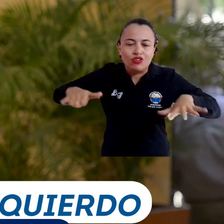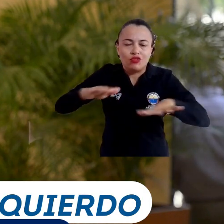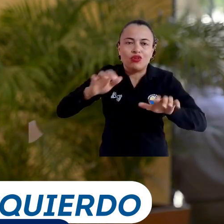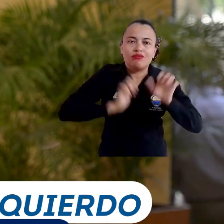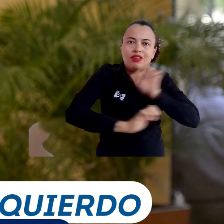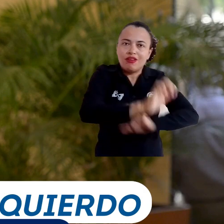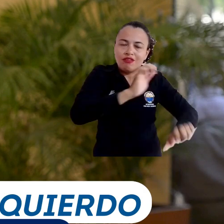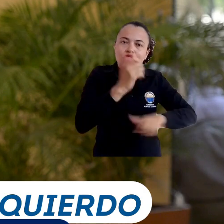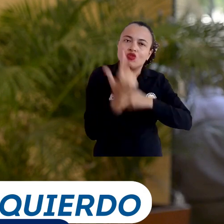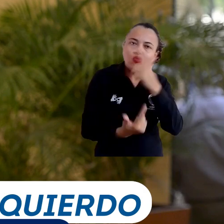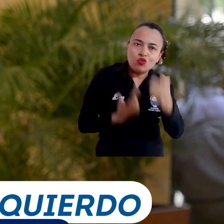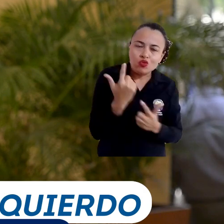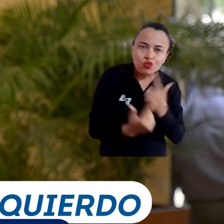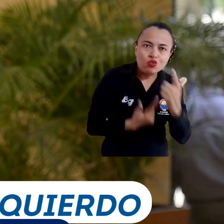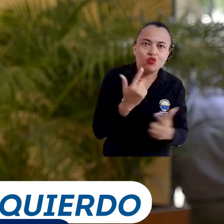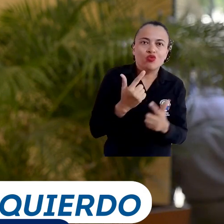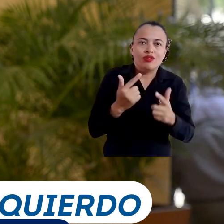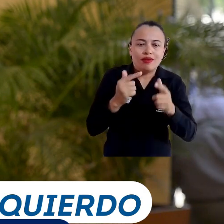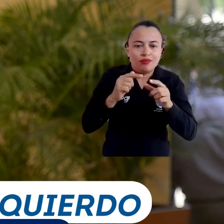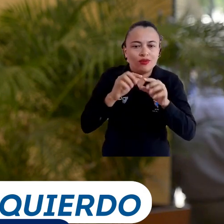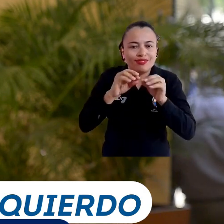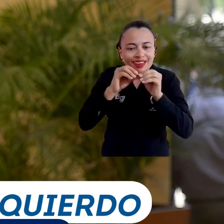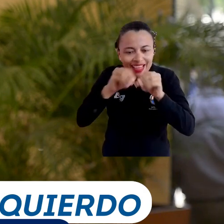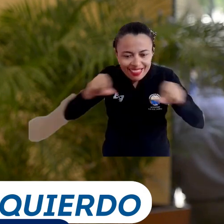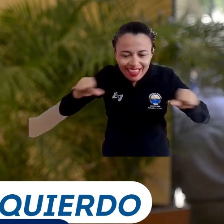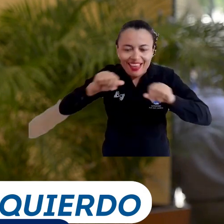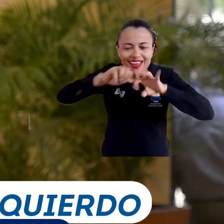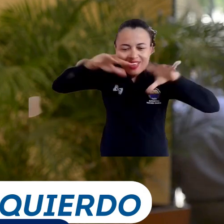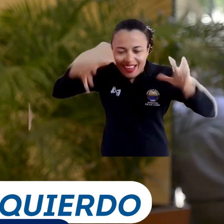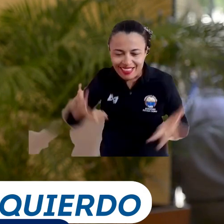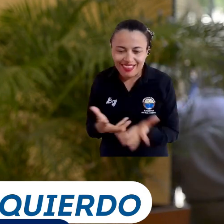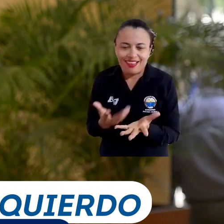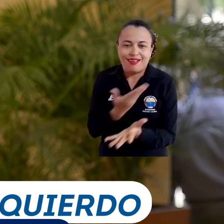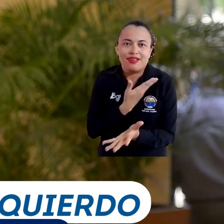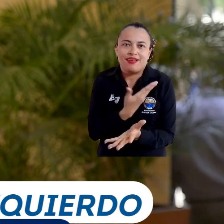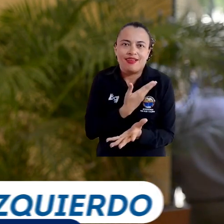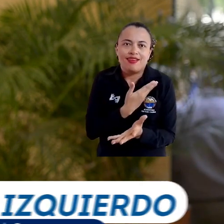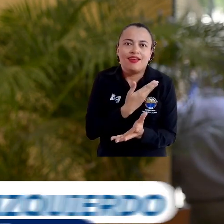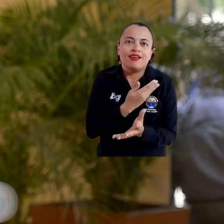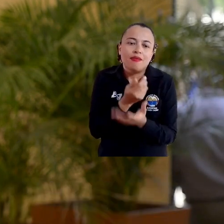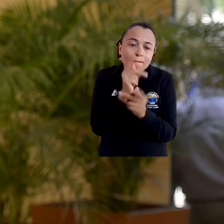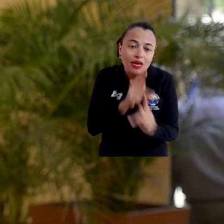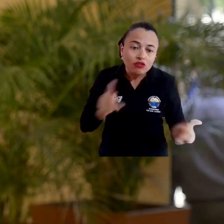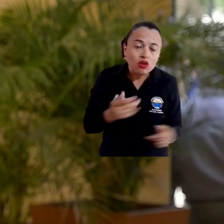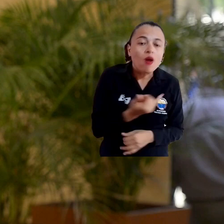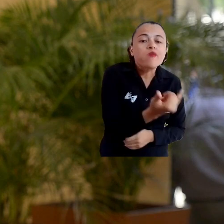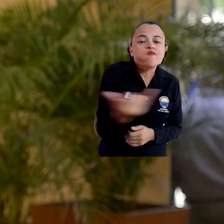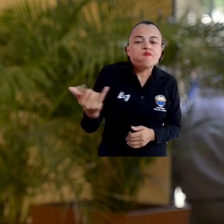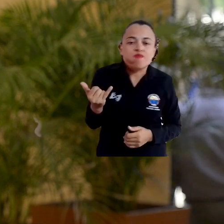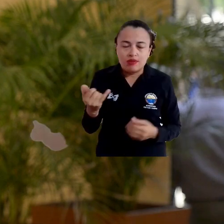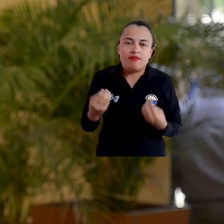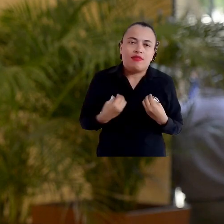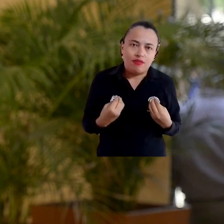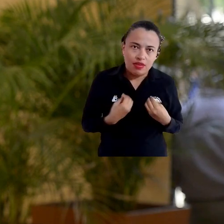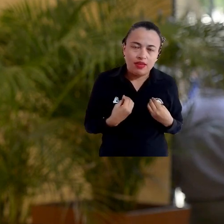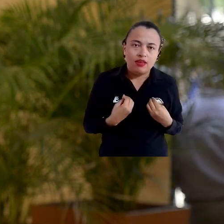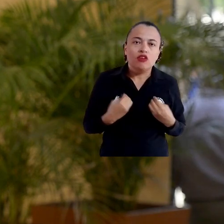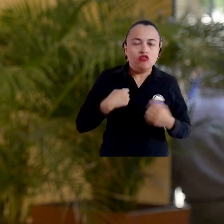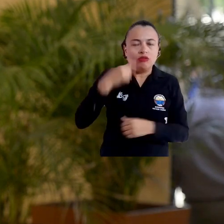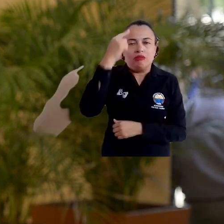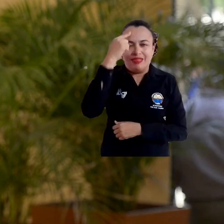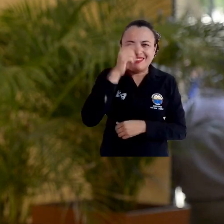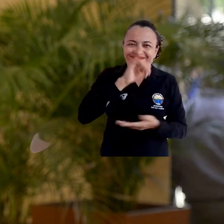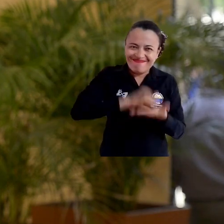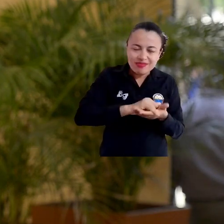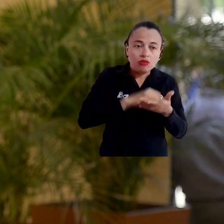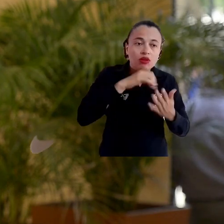también contribuir a mi territorio en la defensa y en la lucha por nuestro, por la tierra, por la madre tierra y también por las